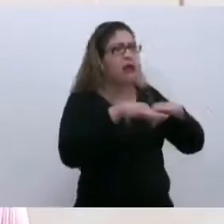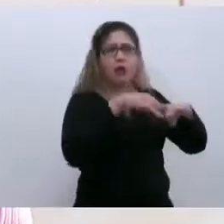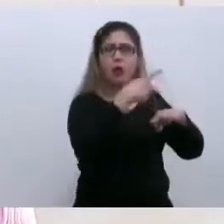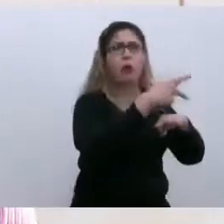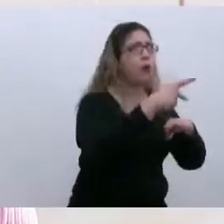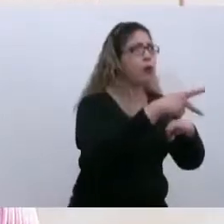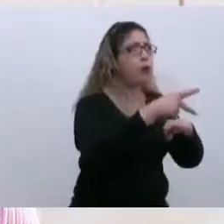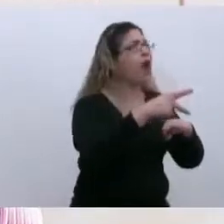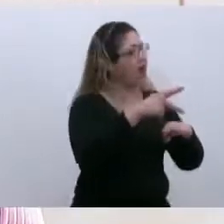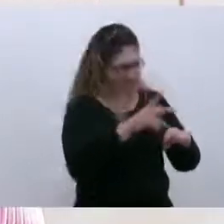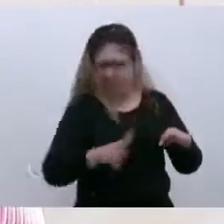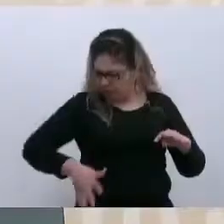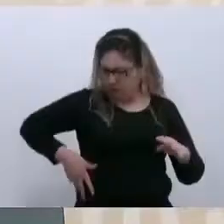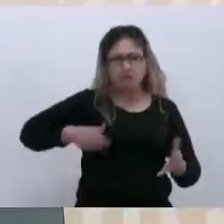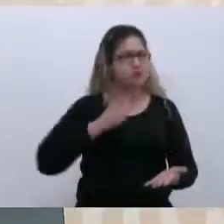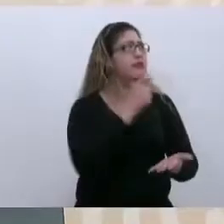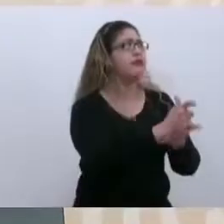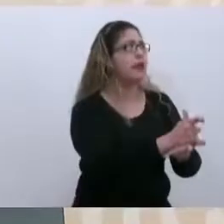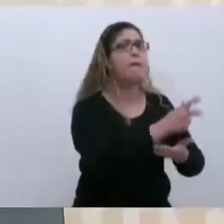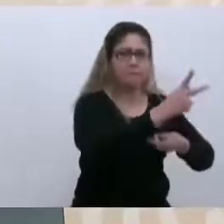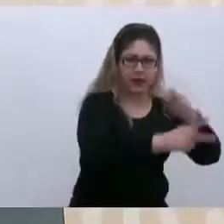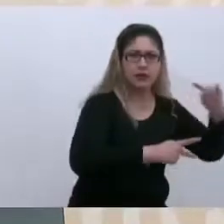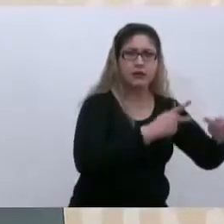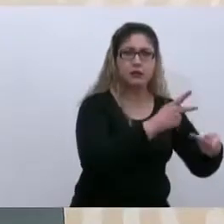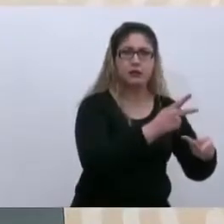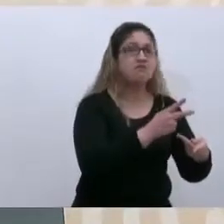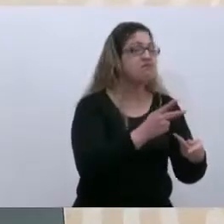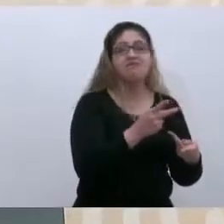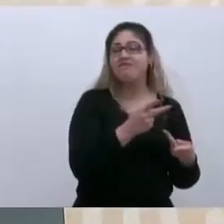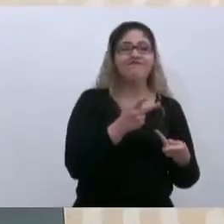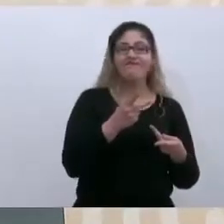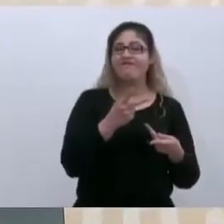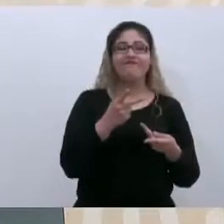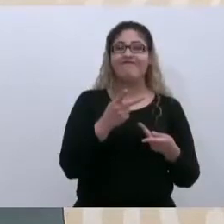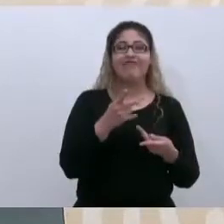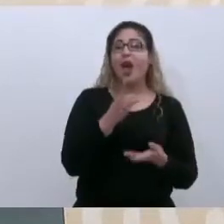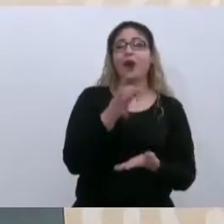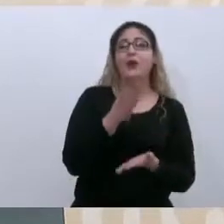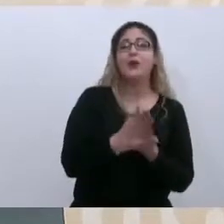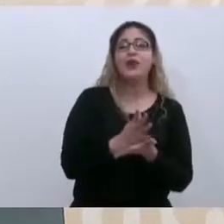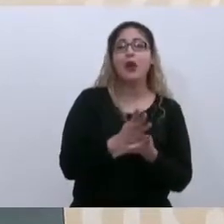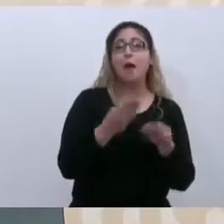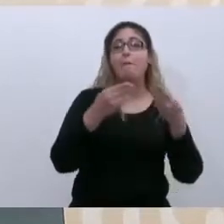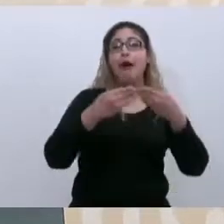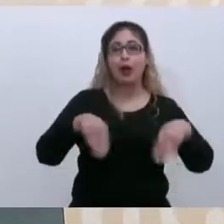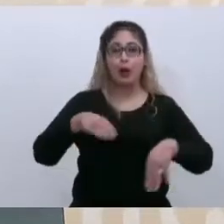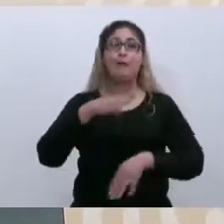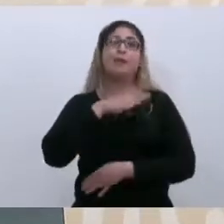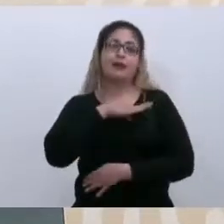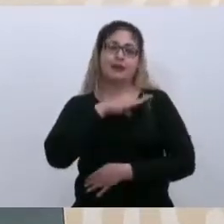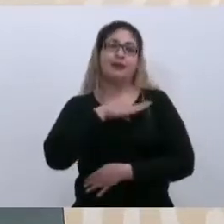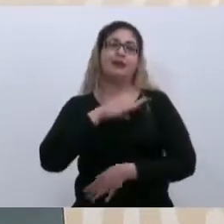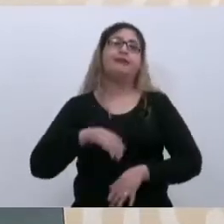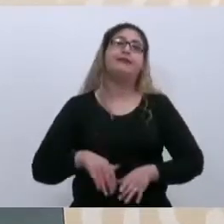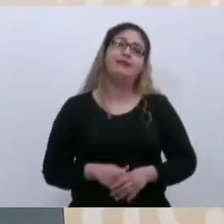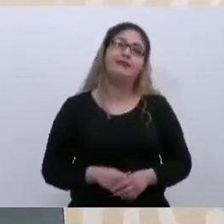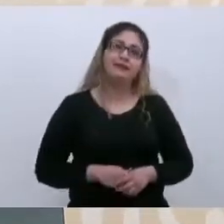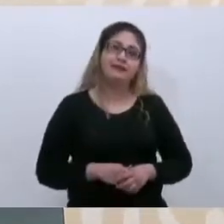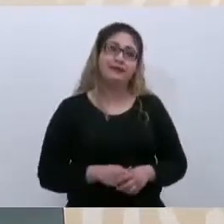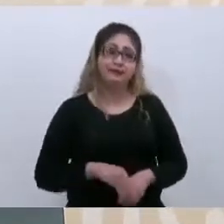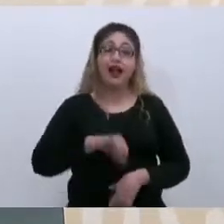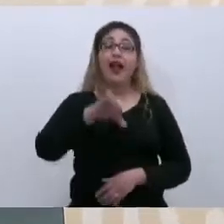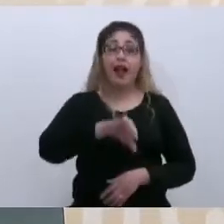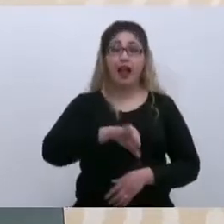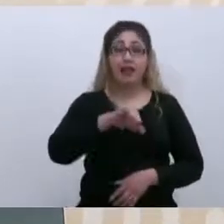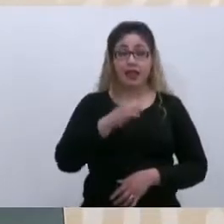a los dueños de los talleres. Esto es único. Aquí, en Durango, por gestiones